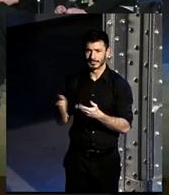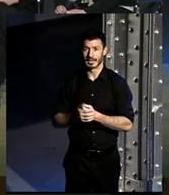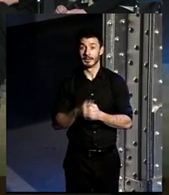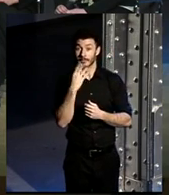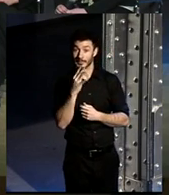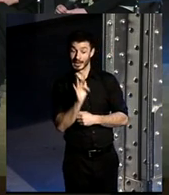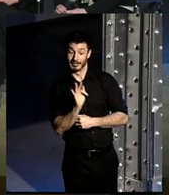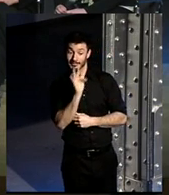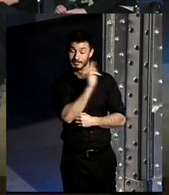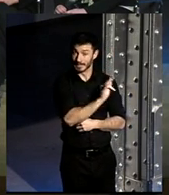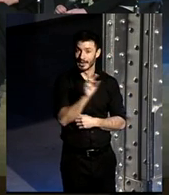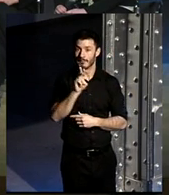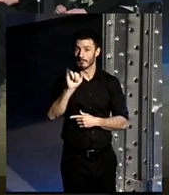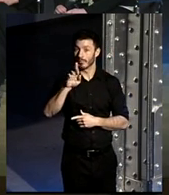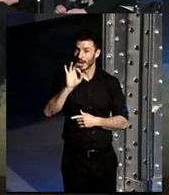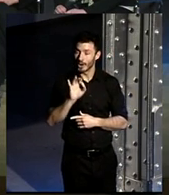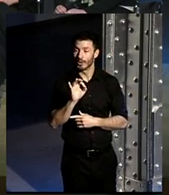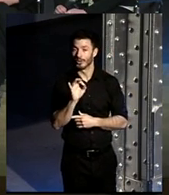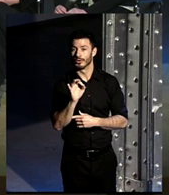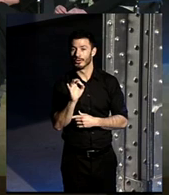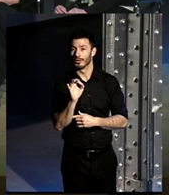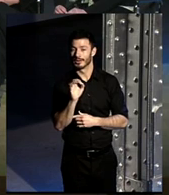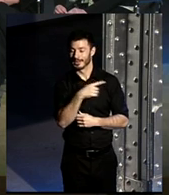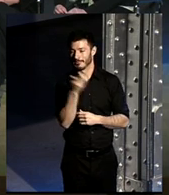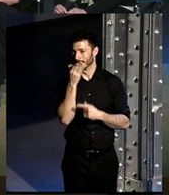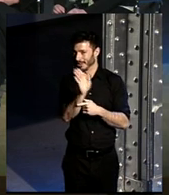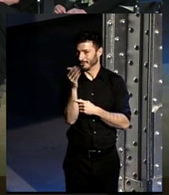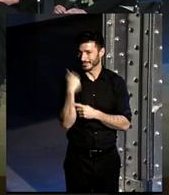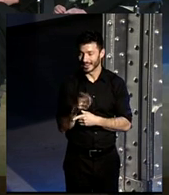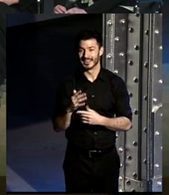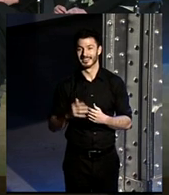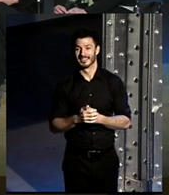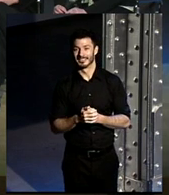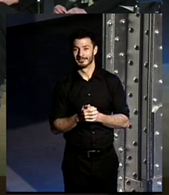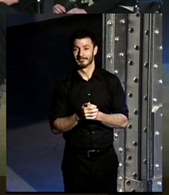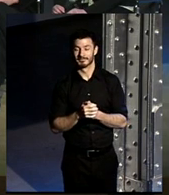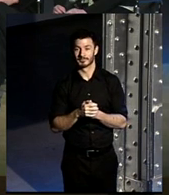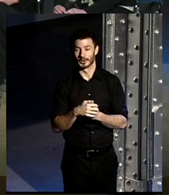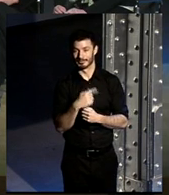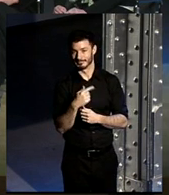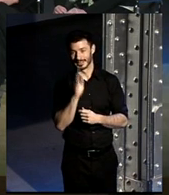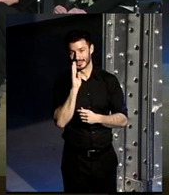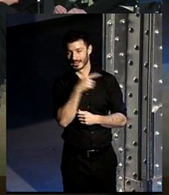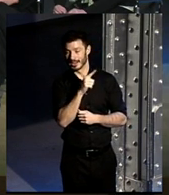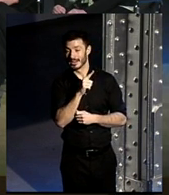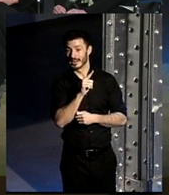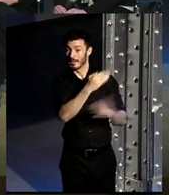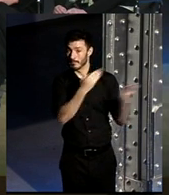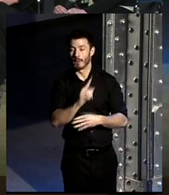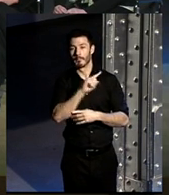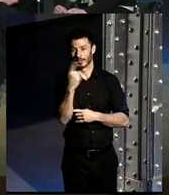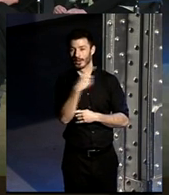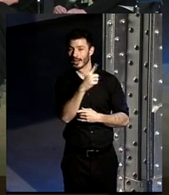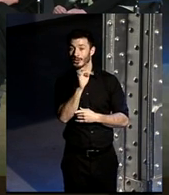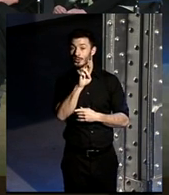palabra a Piero Góndolo, que creo que se ha presentado a sí mismo, como digo, es nuestro primer invitado de hoy, viene desde Turín, es